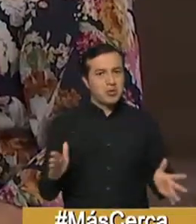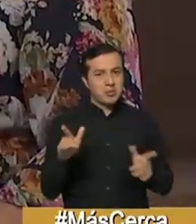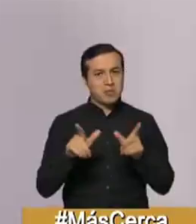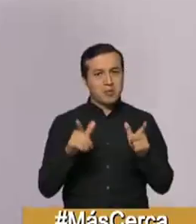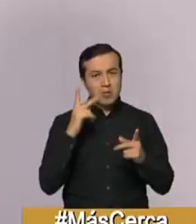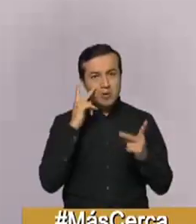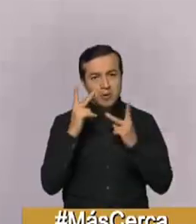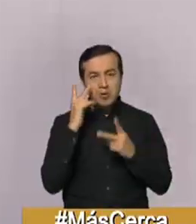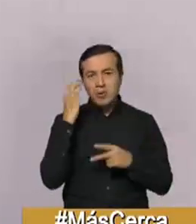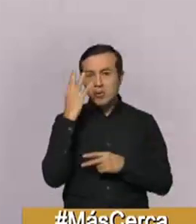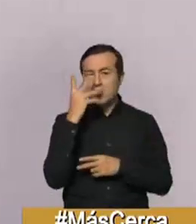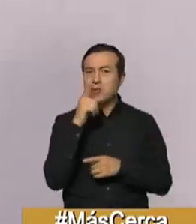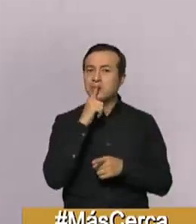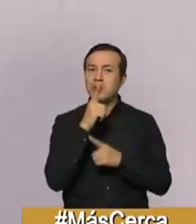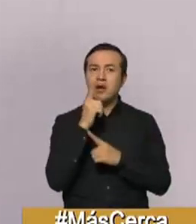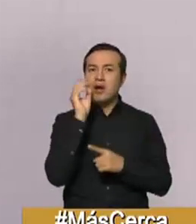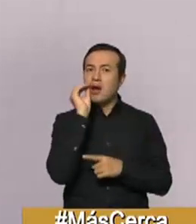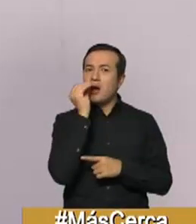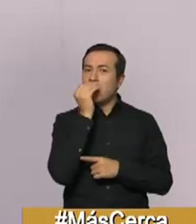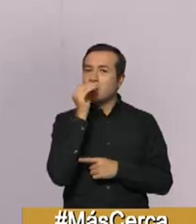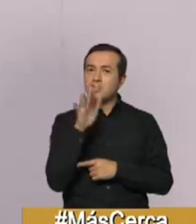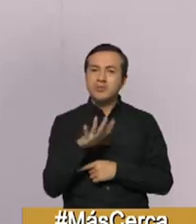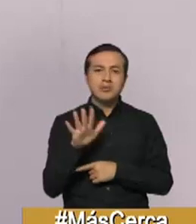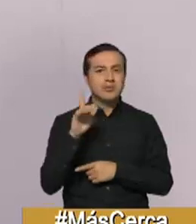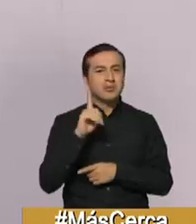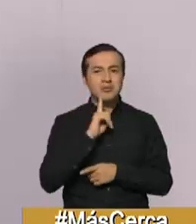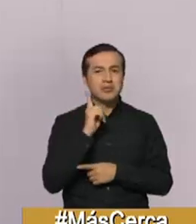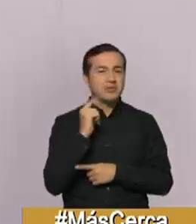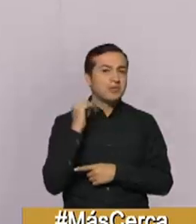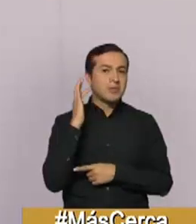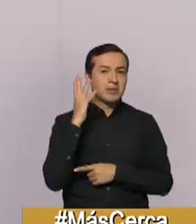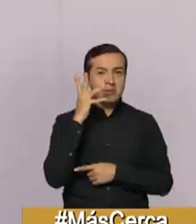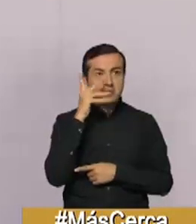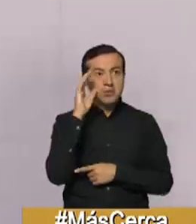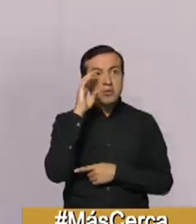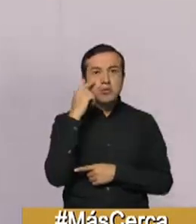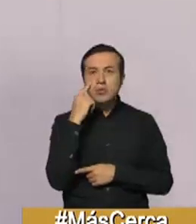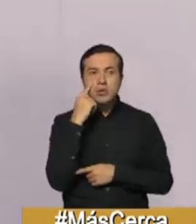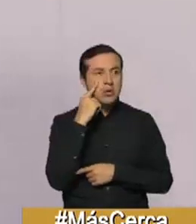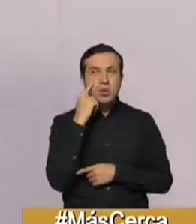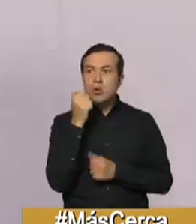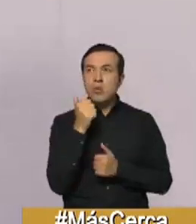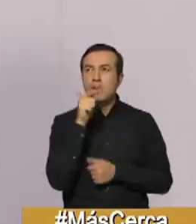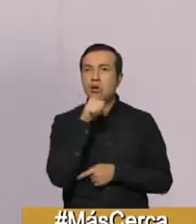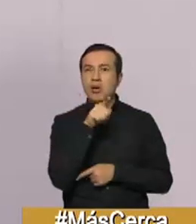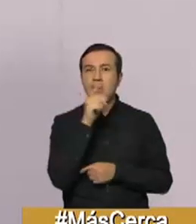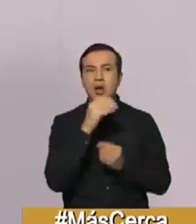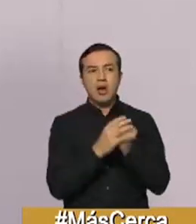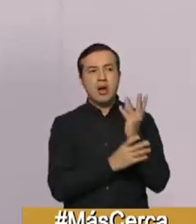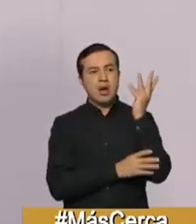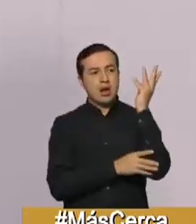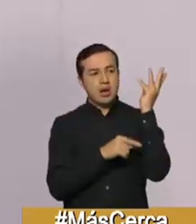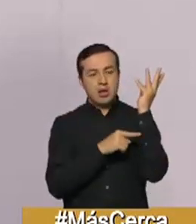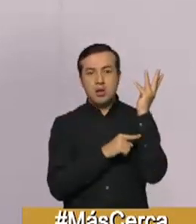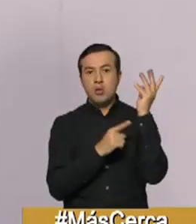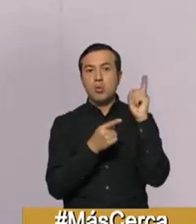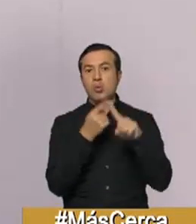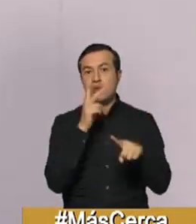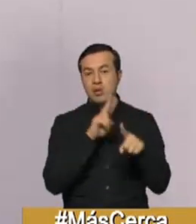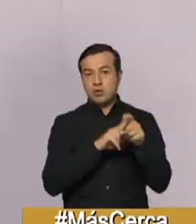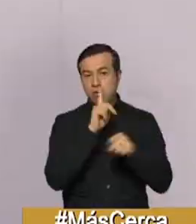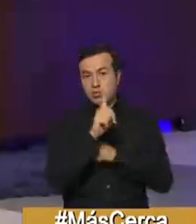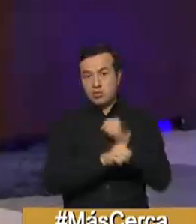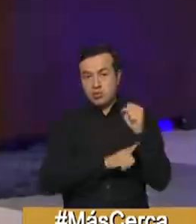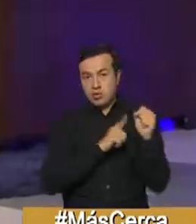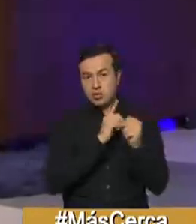salgamos y veamos la belleza de los árboles que existen en nuestra ciudad. Y qué mejor ir buscando el arupo, aquel arbolito que solo florece una vez al año.